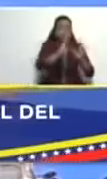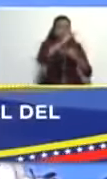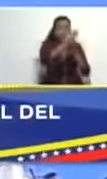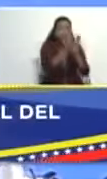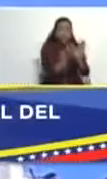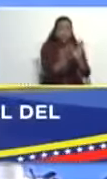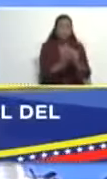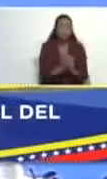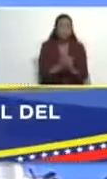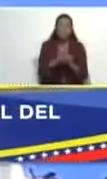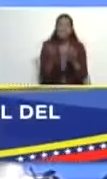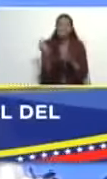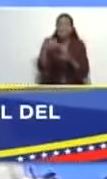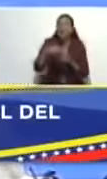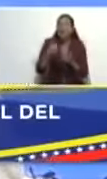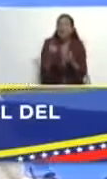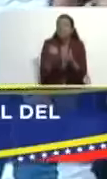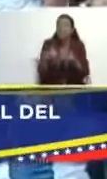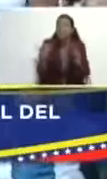¿Y para dónde va?